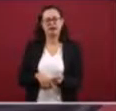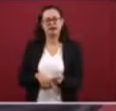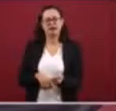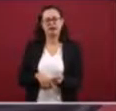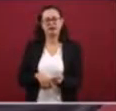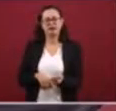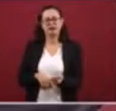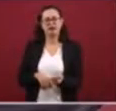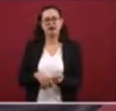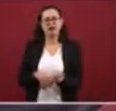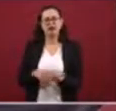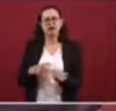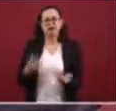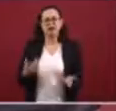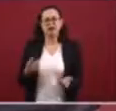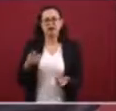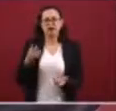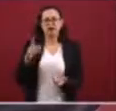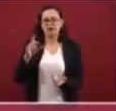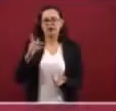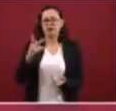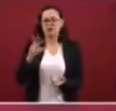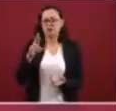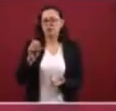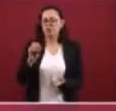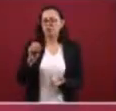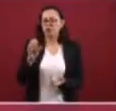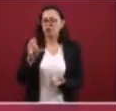a proceso Carlos Ursúa.